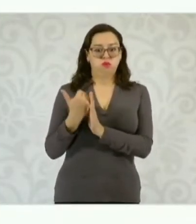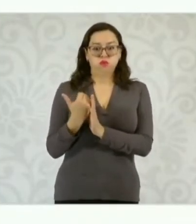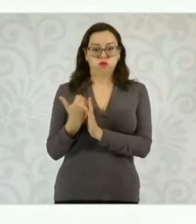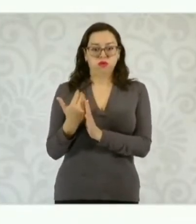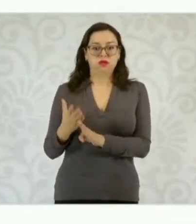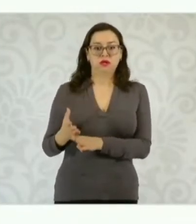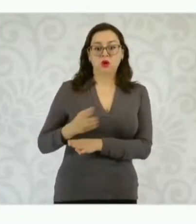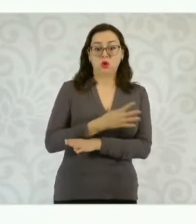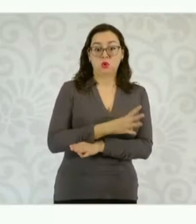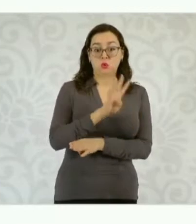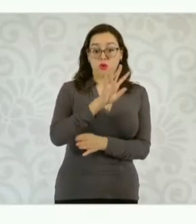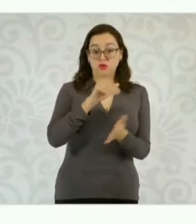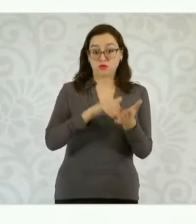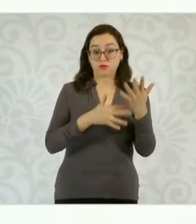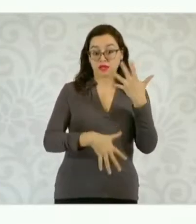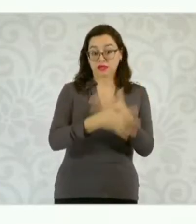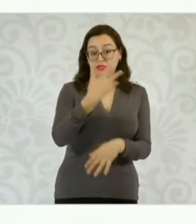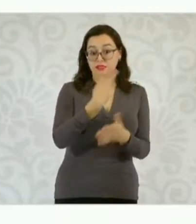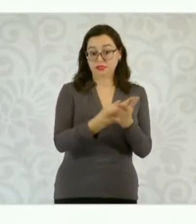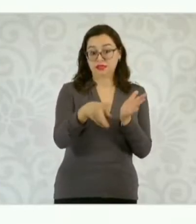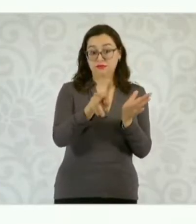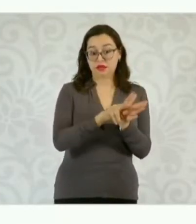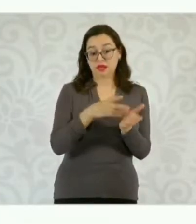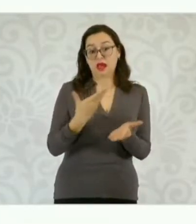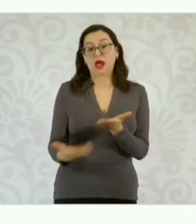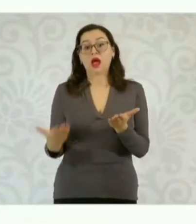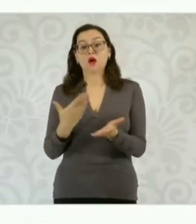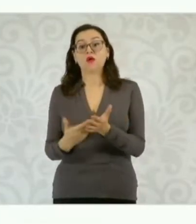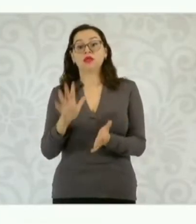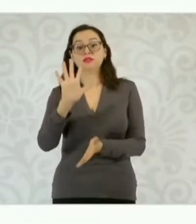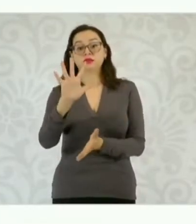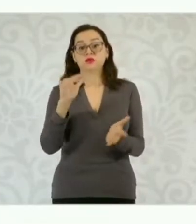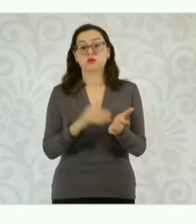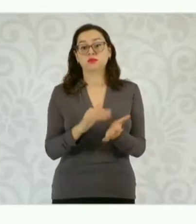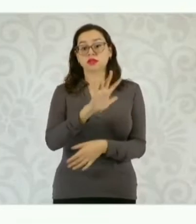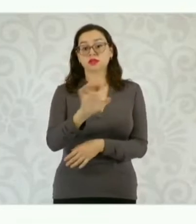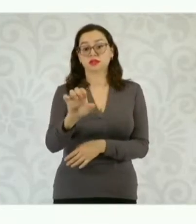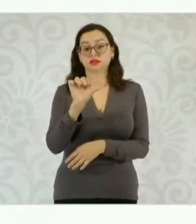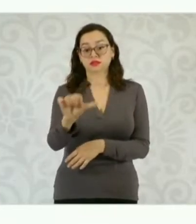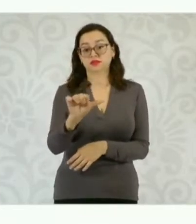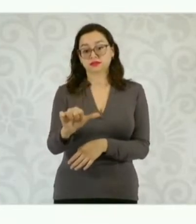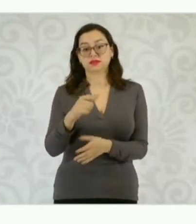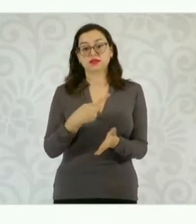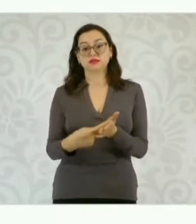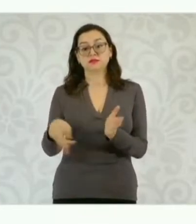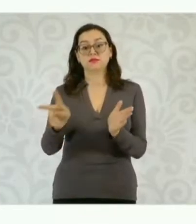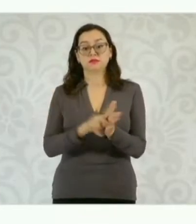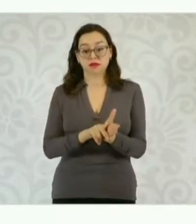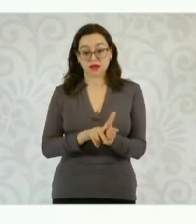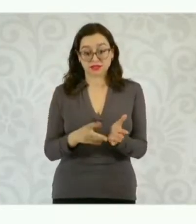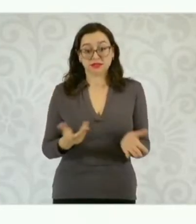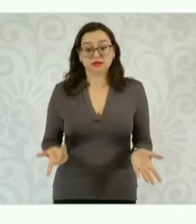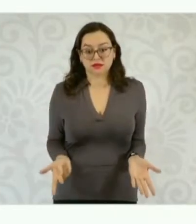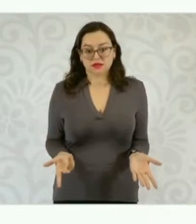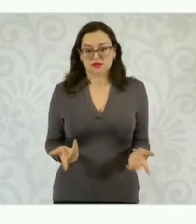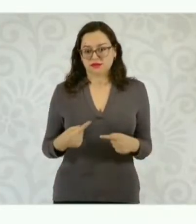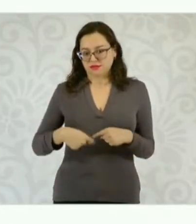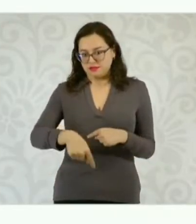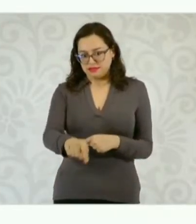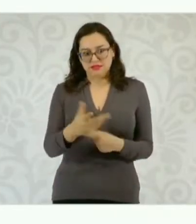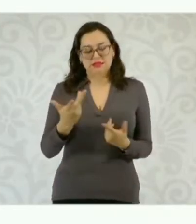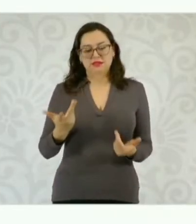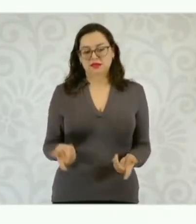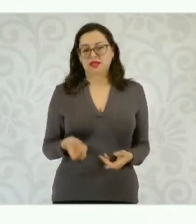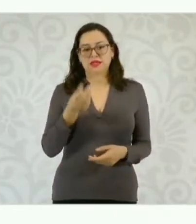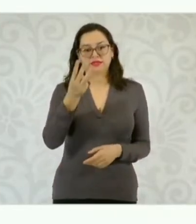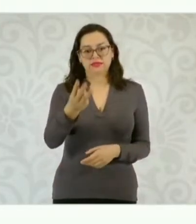pasando de 4,015 plazas el año pasado a 5,516 este 2025. Y pueden ver que estamos a prácticamente